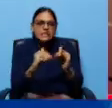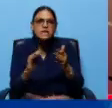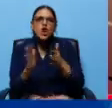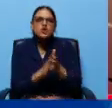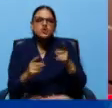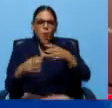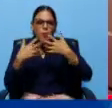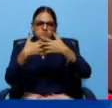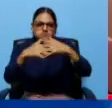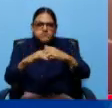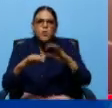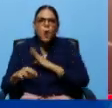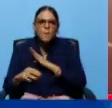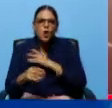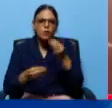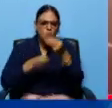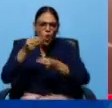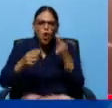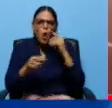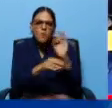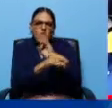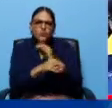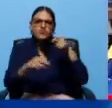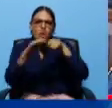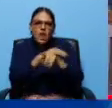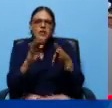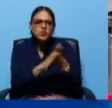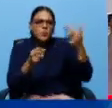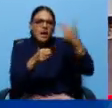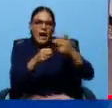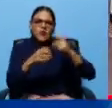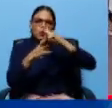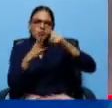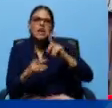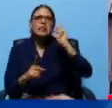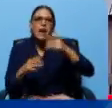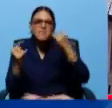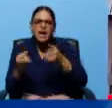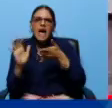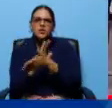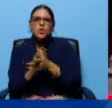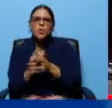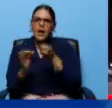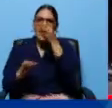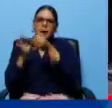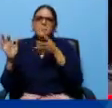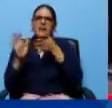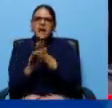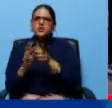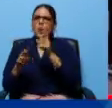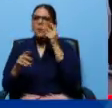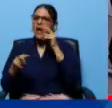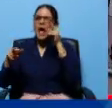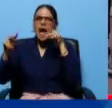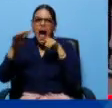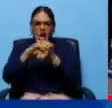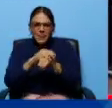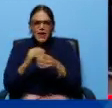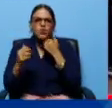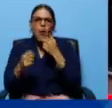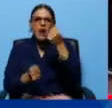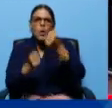motores diésel y motores a gasolina. También tenemos los elementos auxiliares de los vehículos, tanto